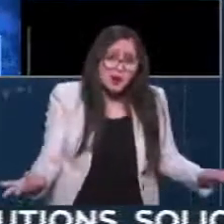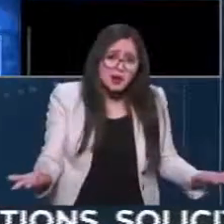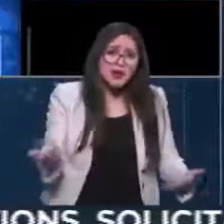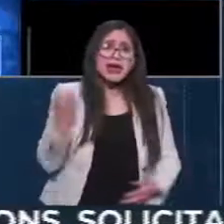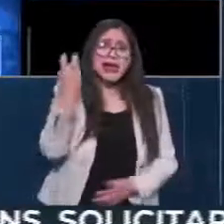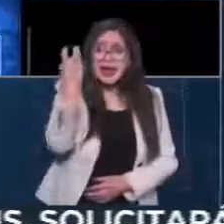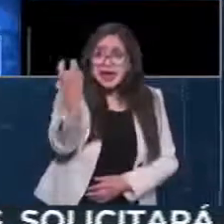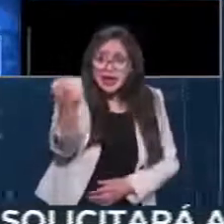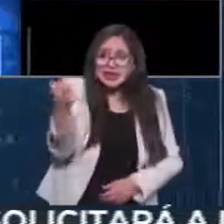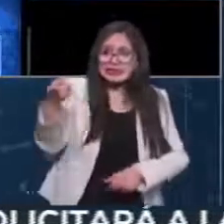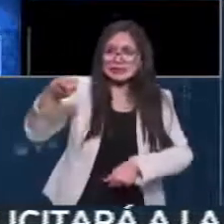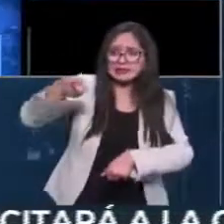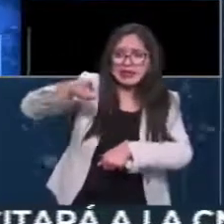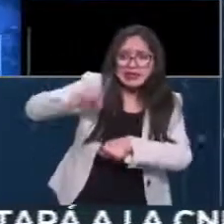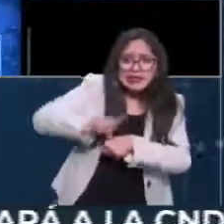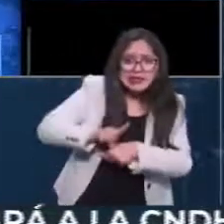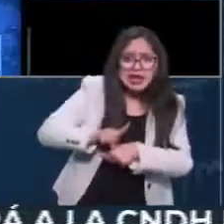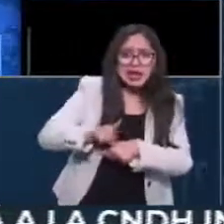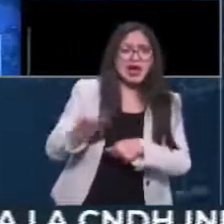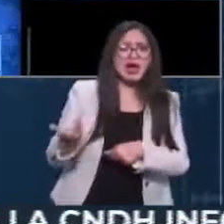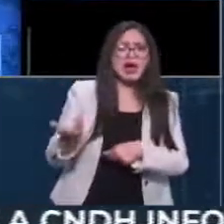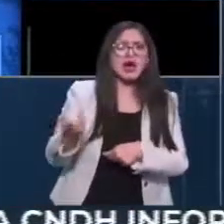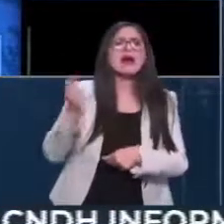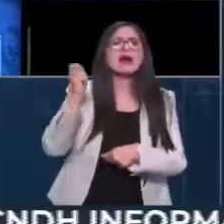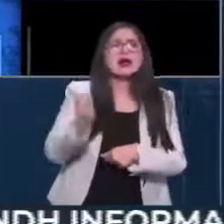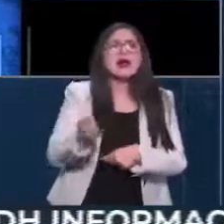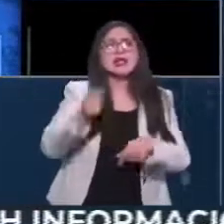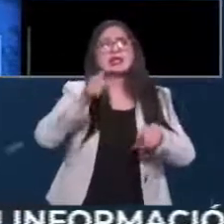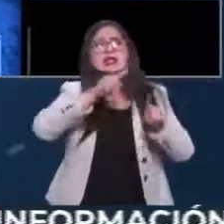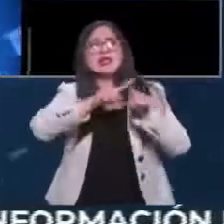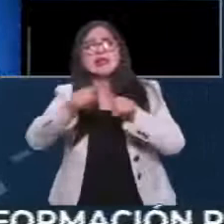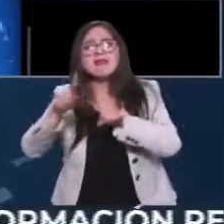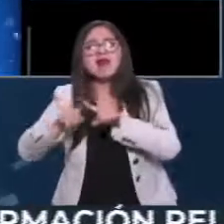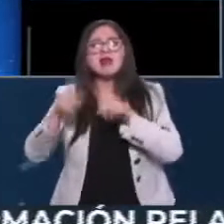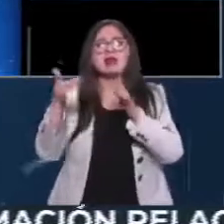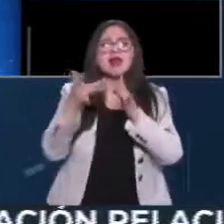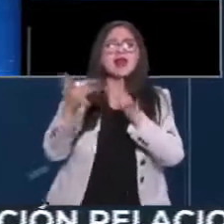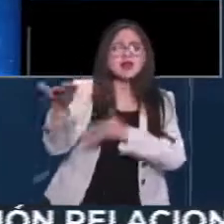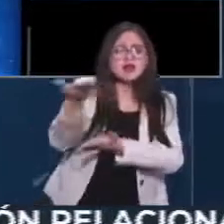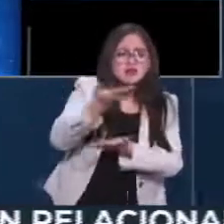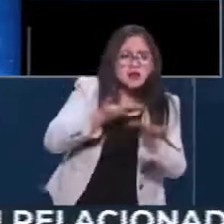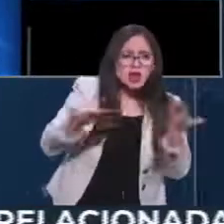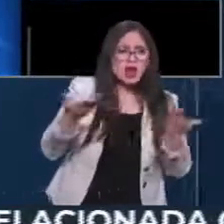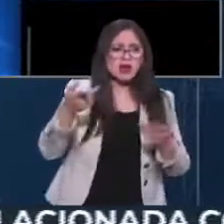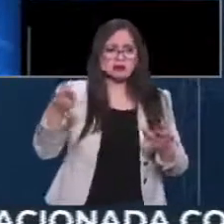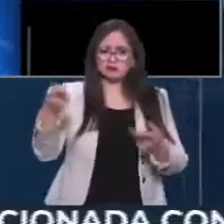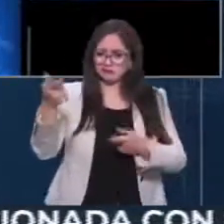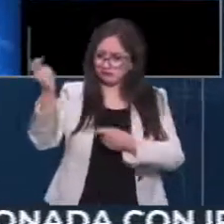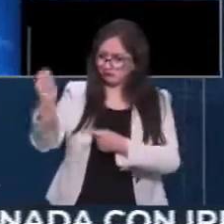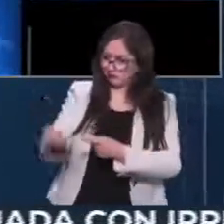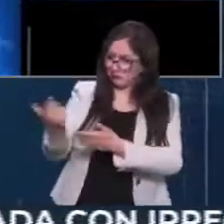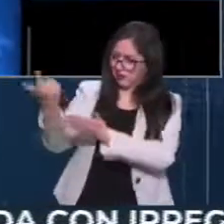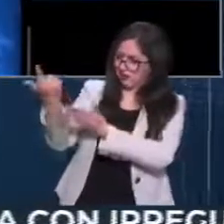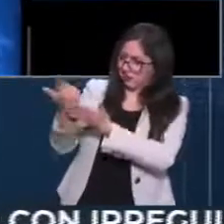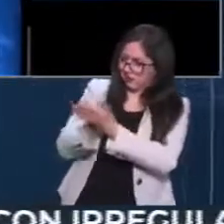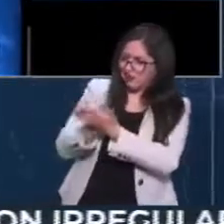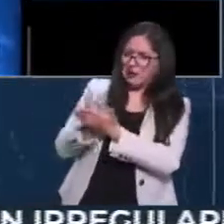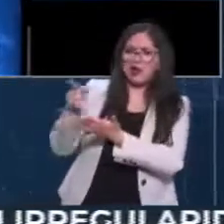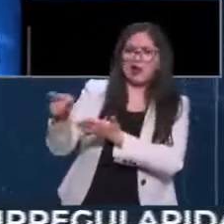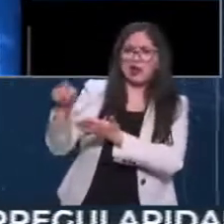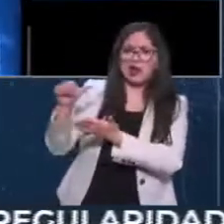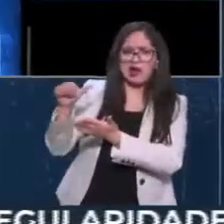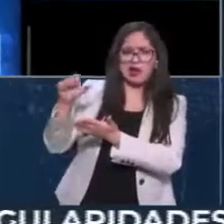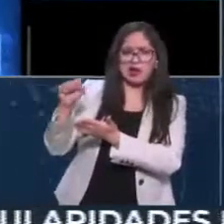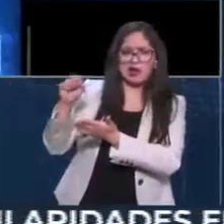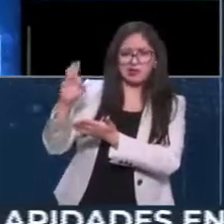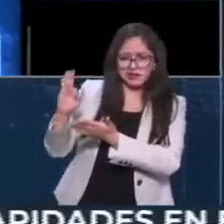día empiezan a decir en redes que pues hay inconsistencias, que los datos están mal,